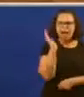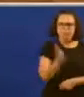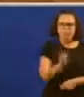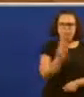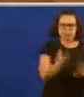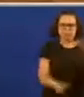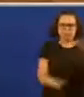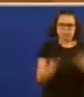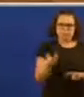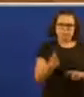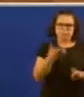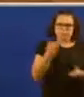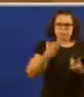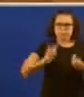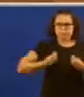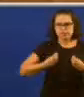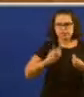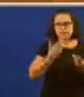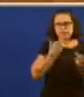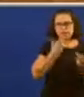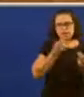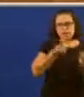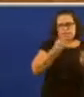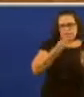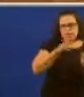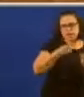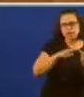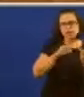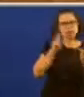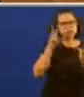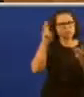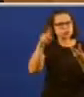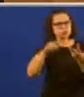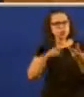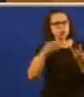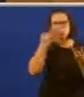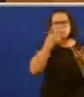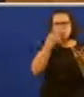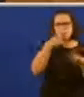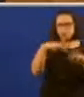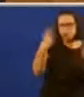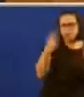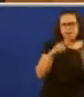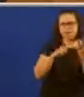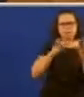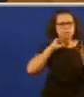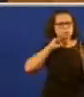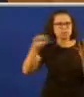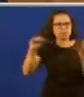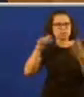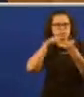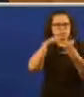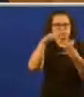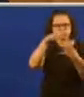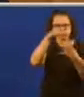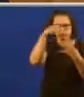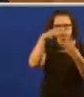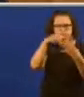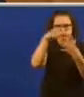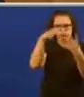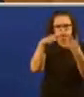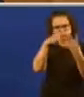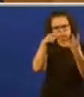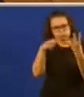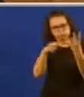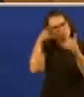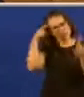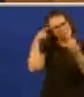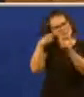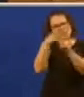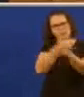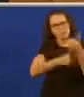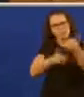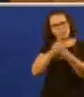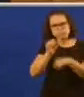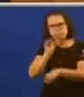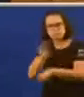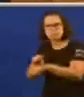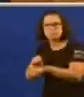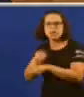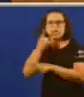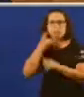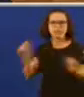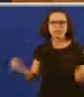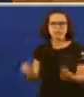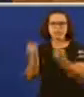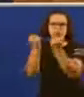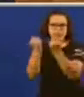medicinas, nas pensións, na escola pública e na dependencia e todo porque había que salvar a banca. E mentras